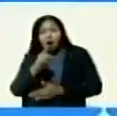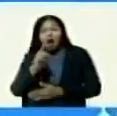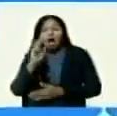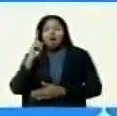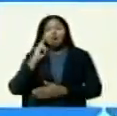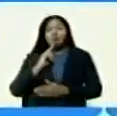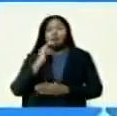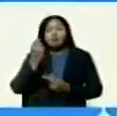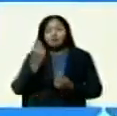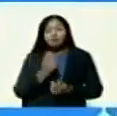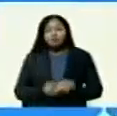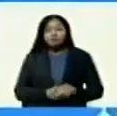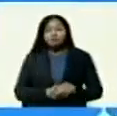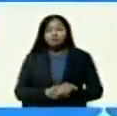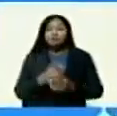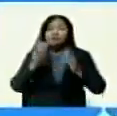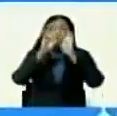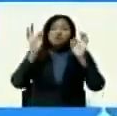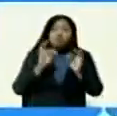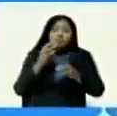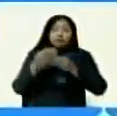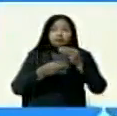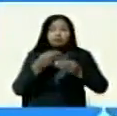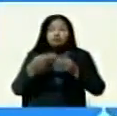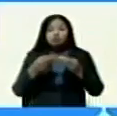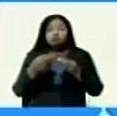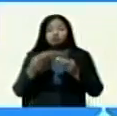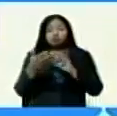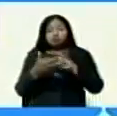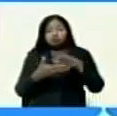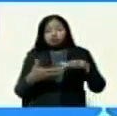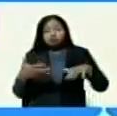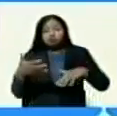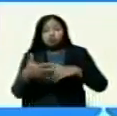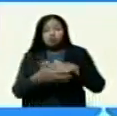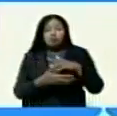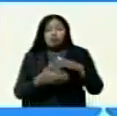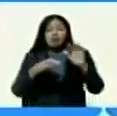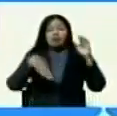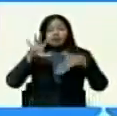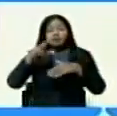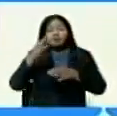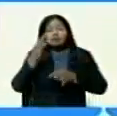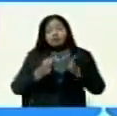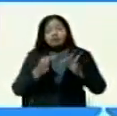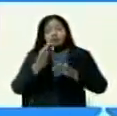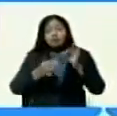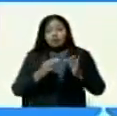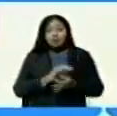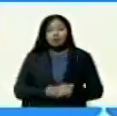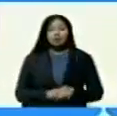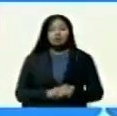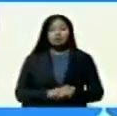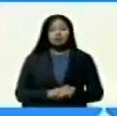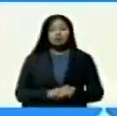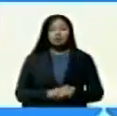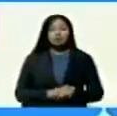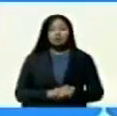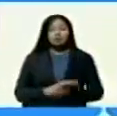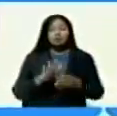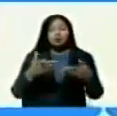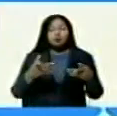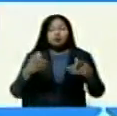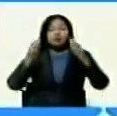Bueno, este mecanismo se vio perturbado el 15 de septiembre cuando el